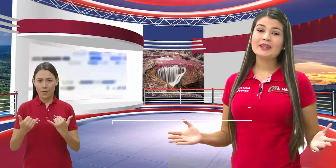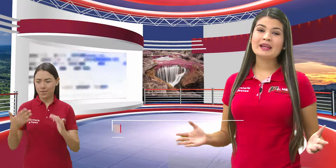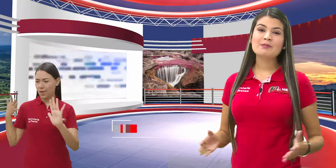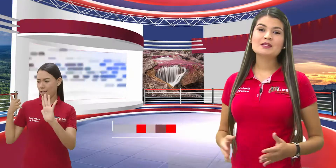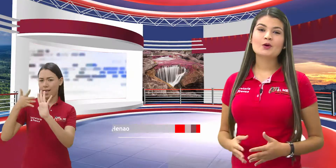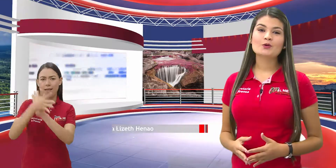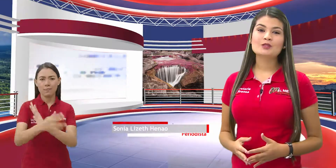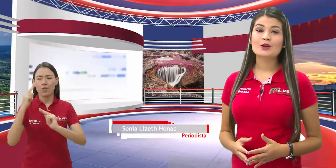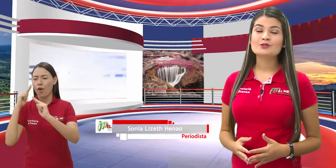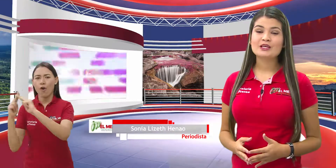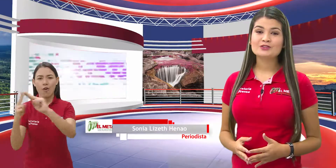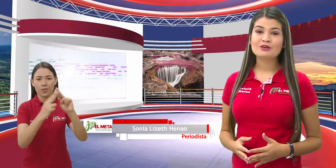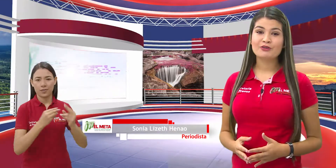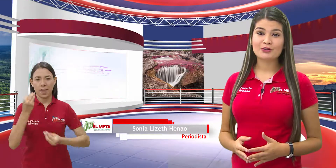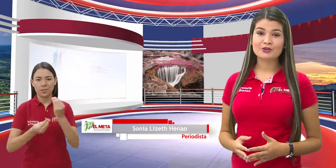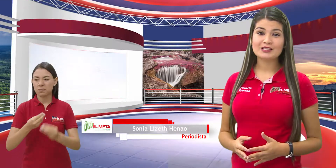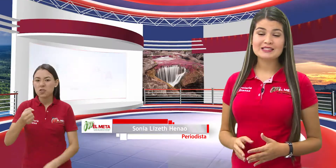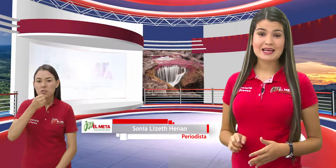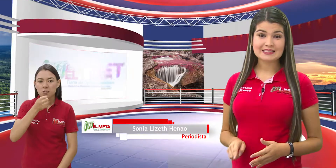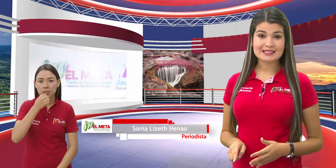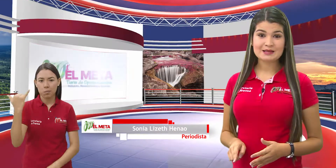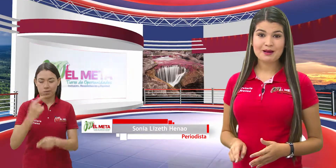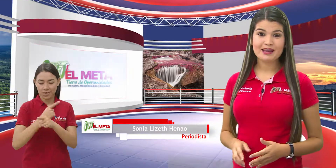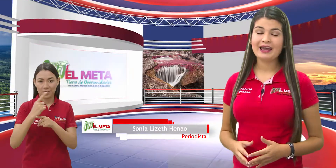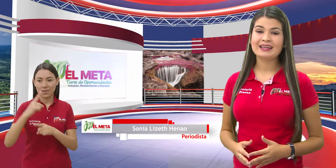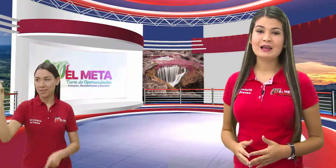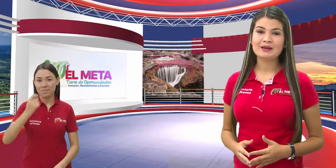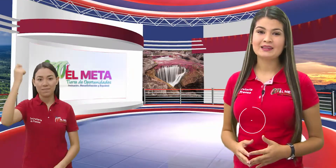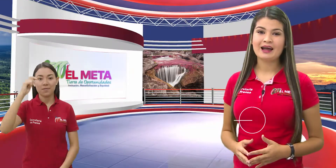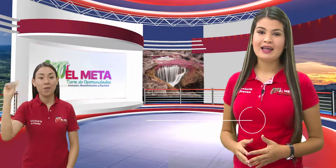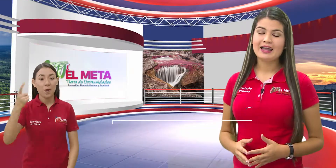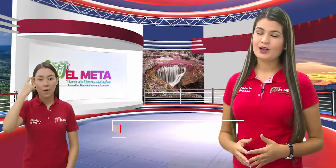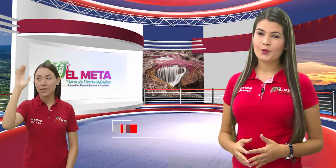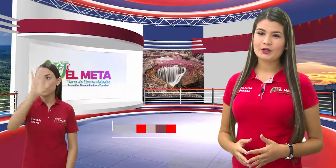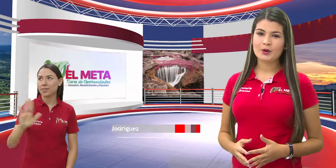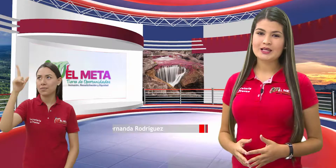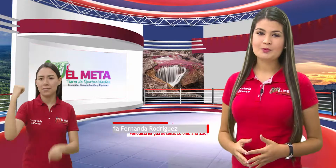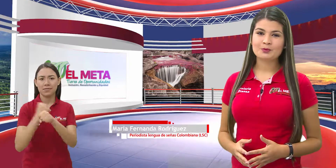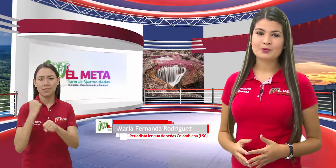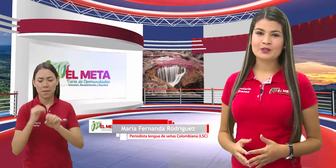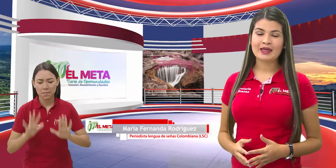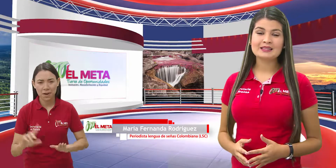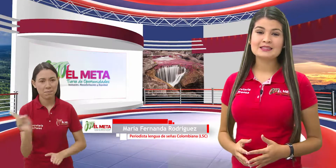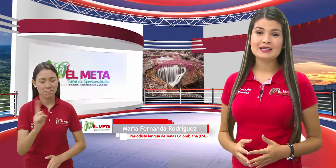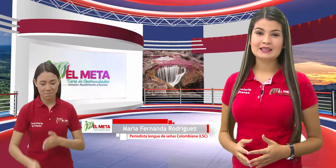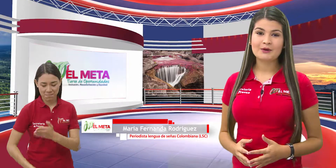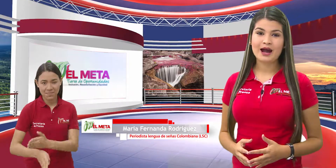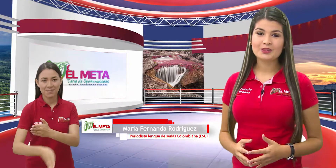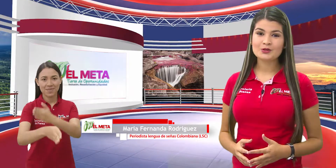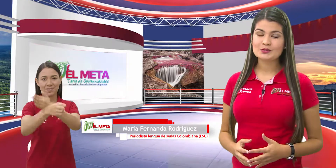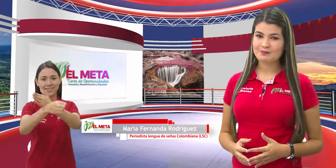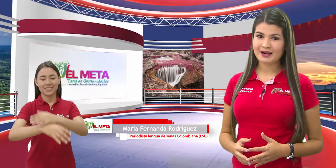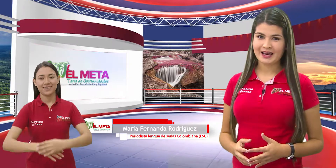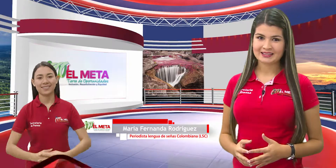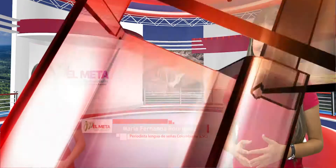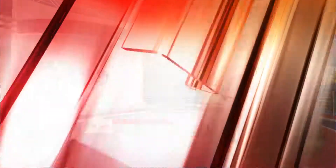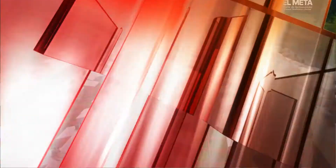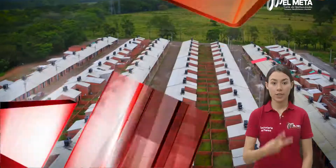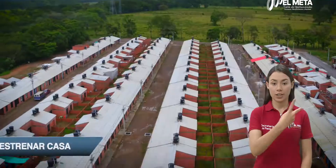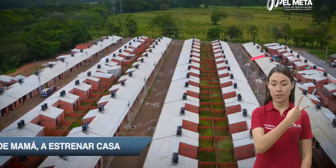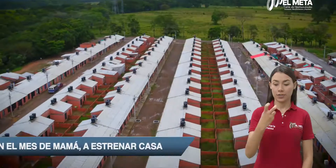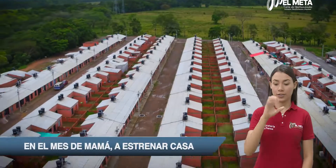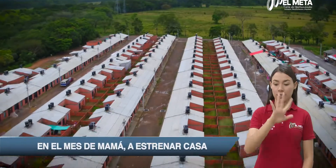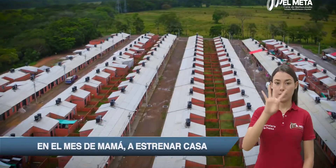Hoy les daremos a conocer los hechos que fueron noticia esta semana en El Meta. El Gobierno de las Oportunidades sigue trabajando sin parar.